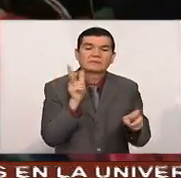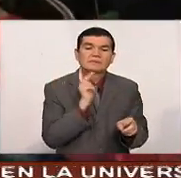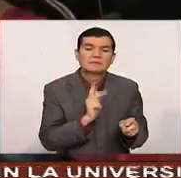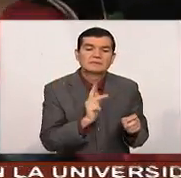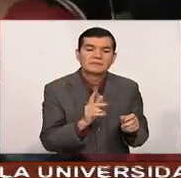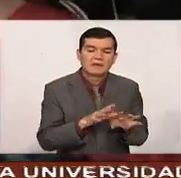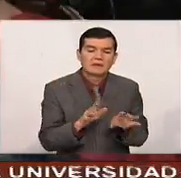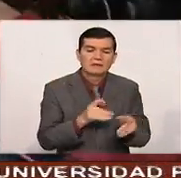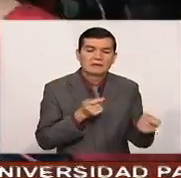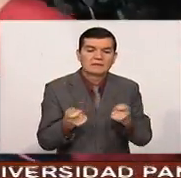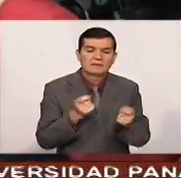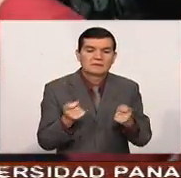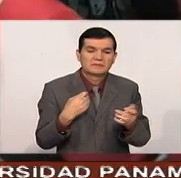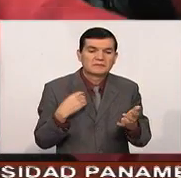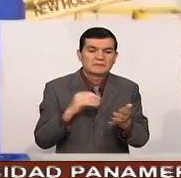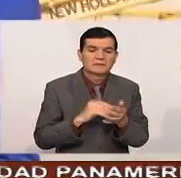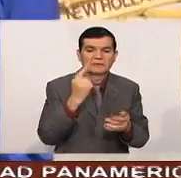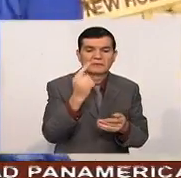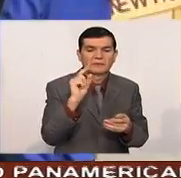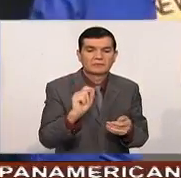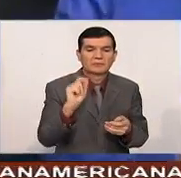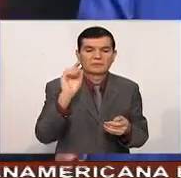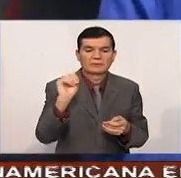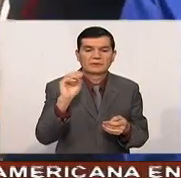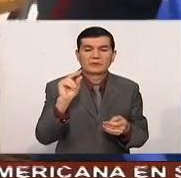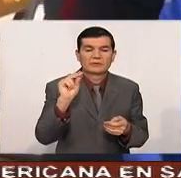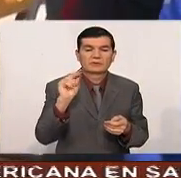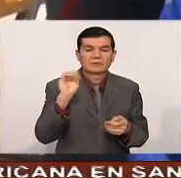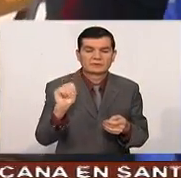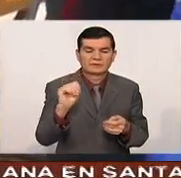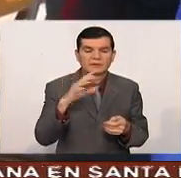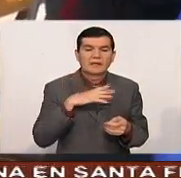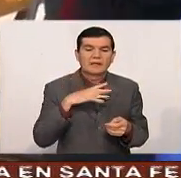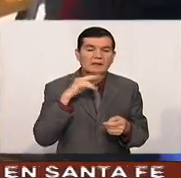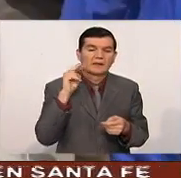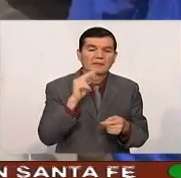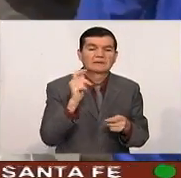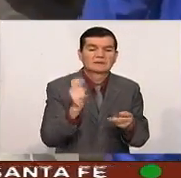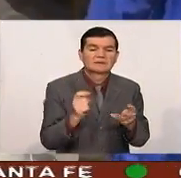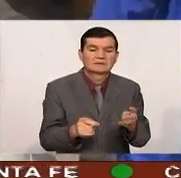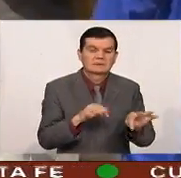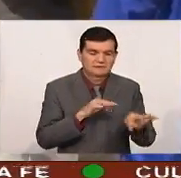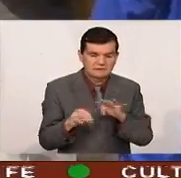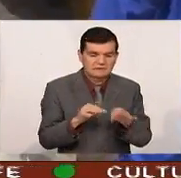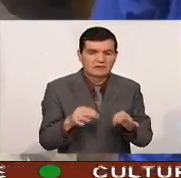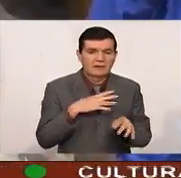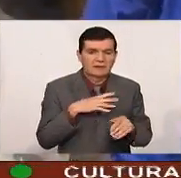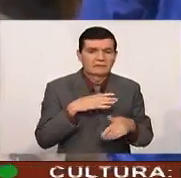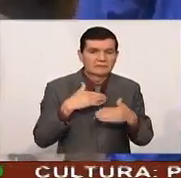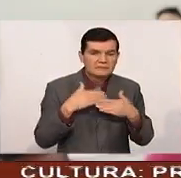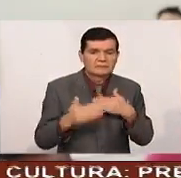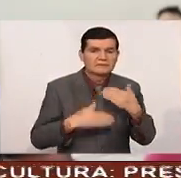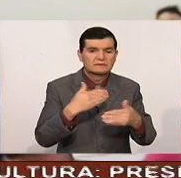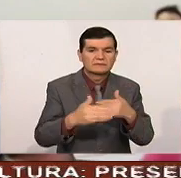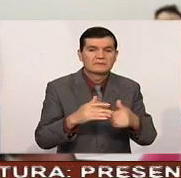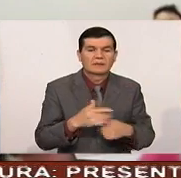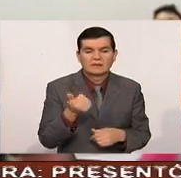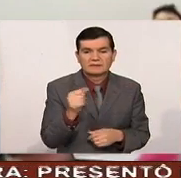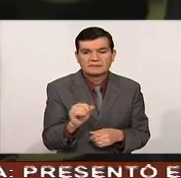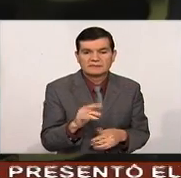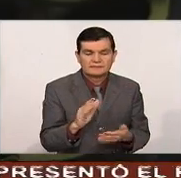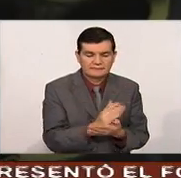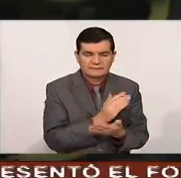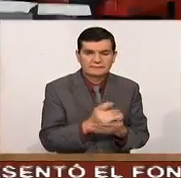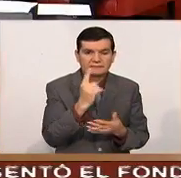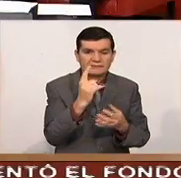con todas las coberturas, estamos llegando al 1.89. Entonces hay que ver en dónde hay trabajo y dónde hay crecimiento. Así es, doctor. Una